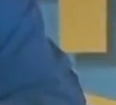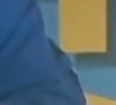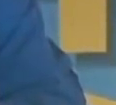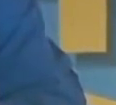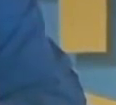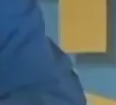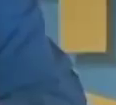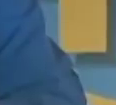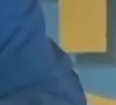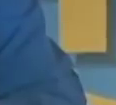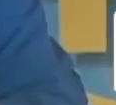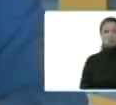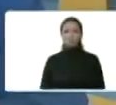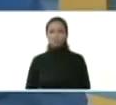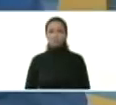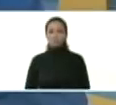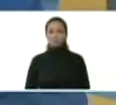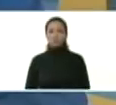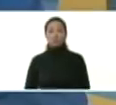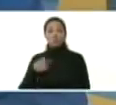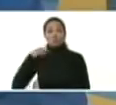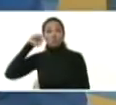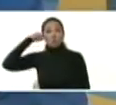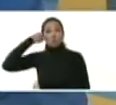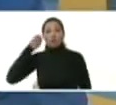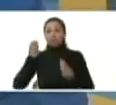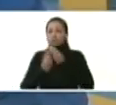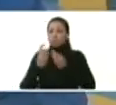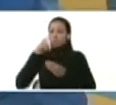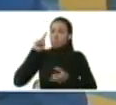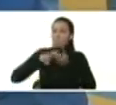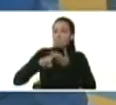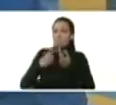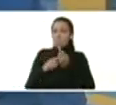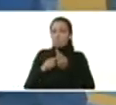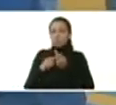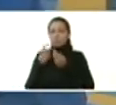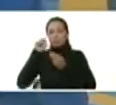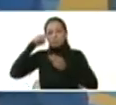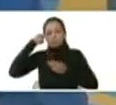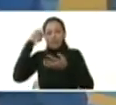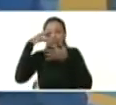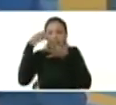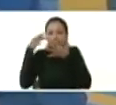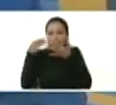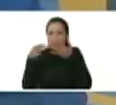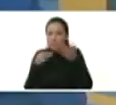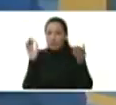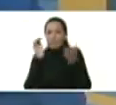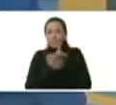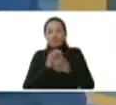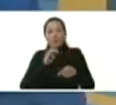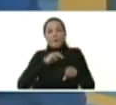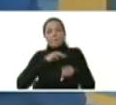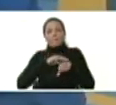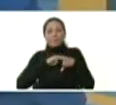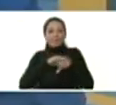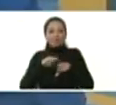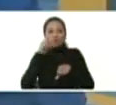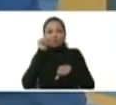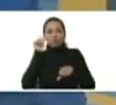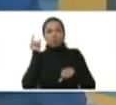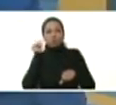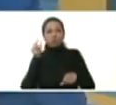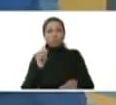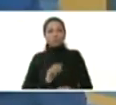el 26 de diciembre, estaba recordando con Silvia, empezamos a recordar a detalle, compañeros, ministras, ministros,